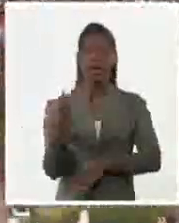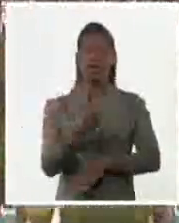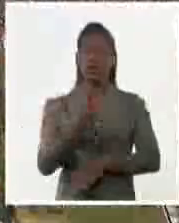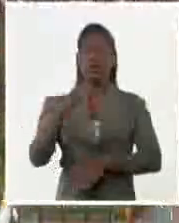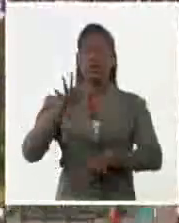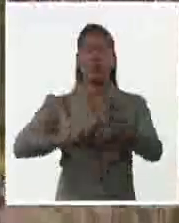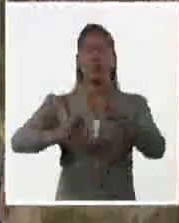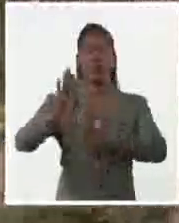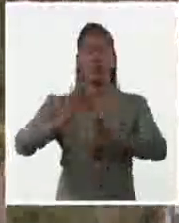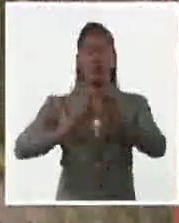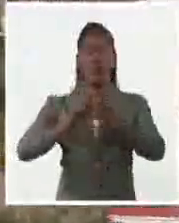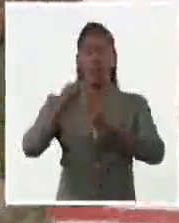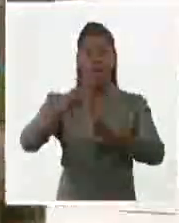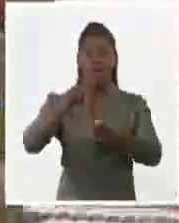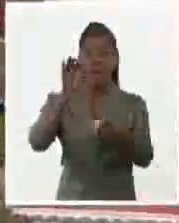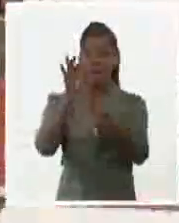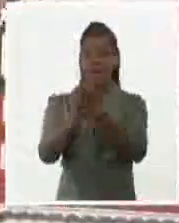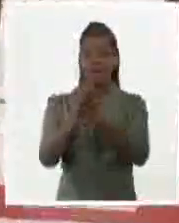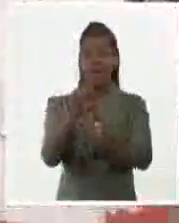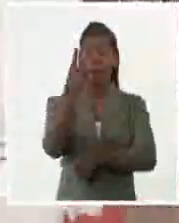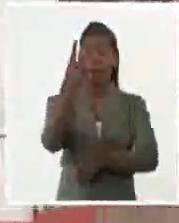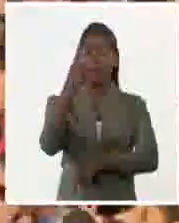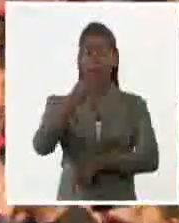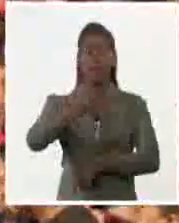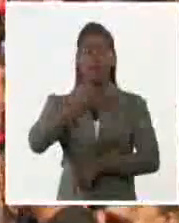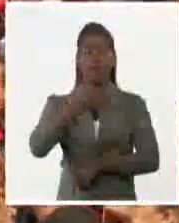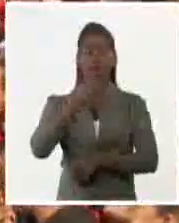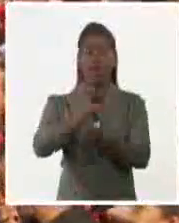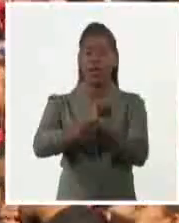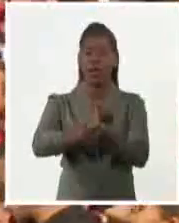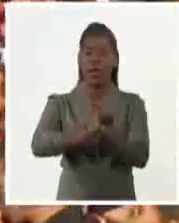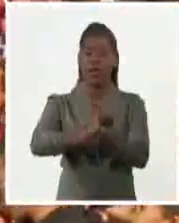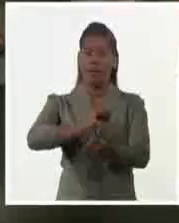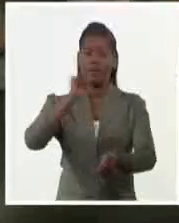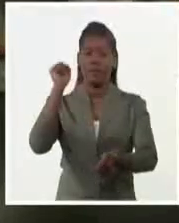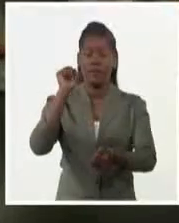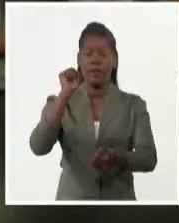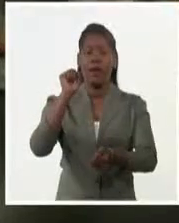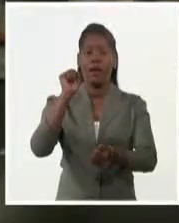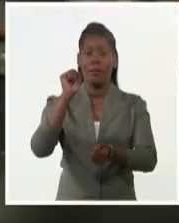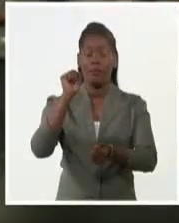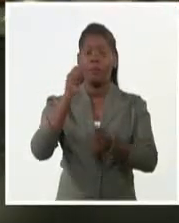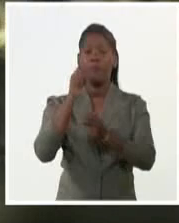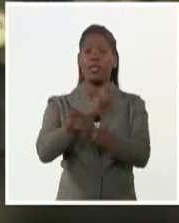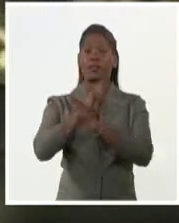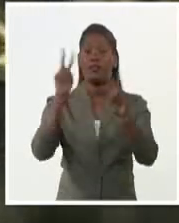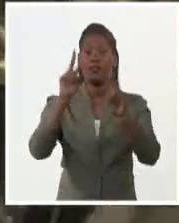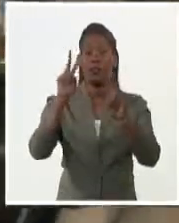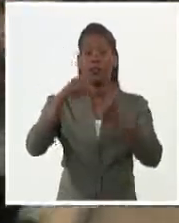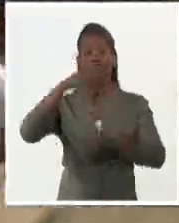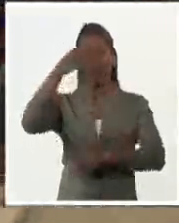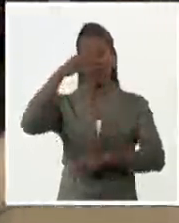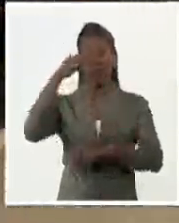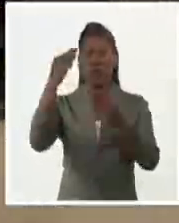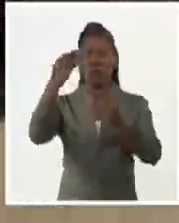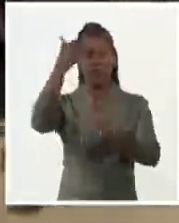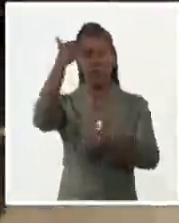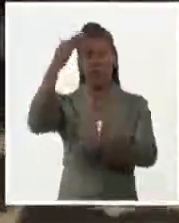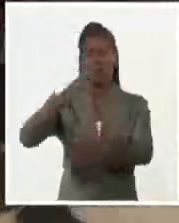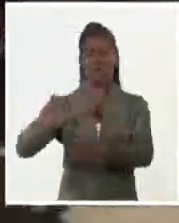glorioso 1 de enero, la victoria. Gracias, Santiago.